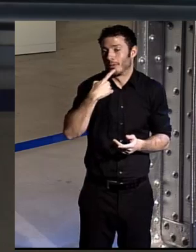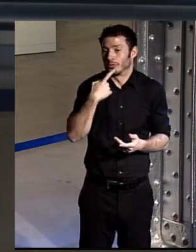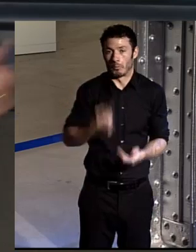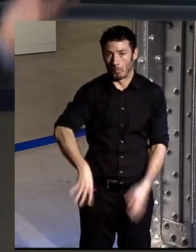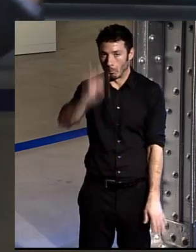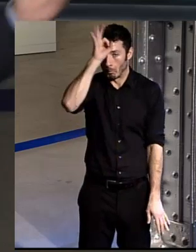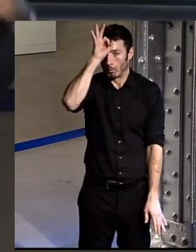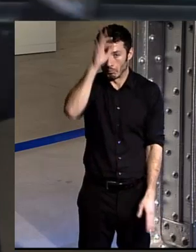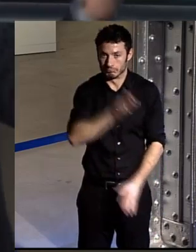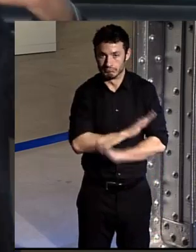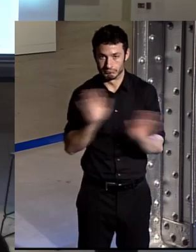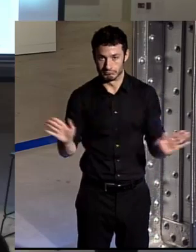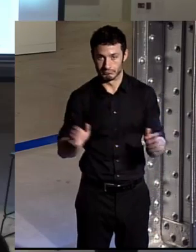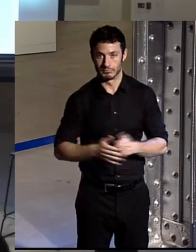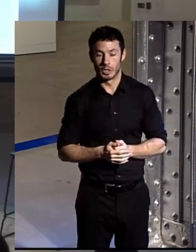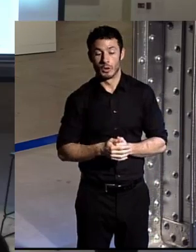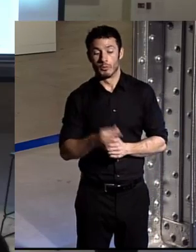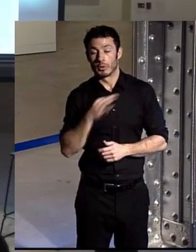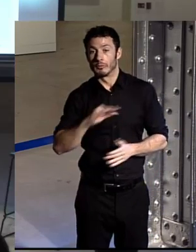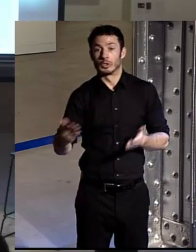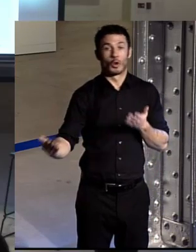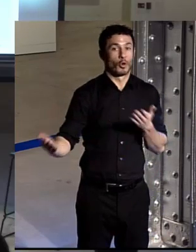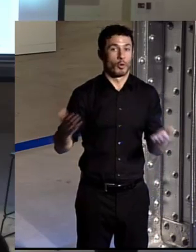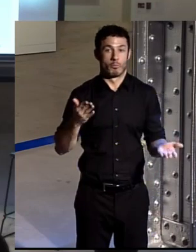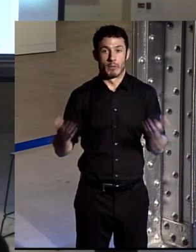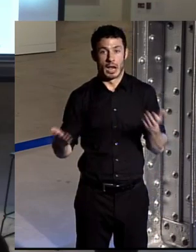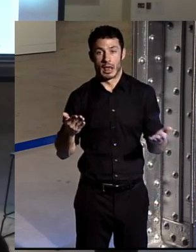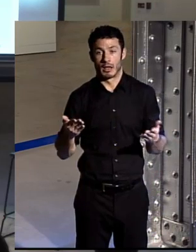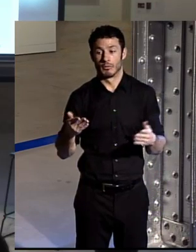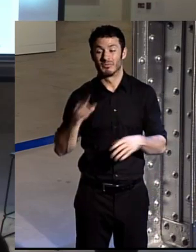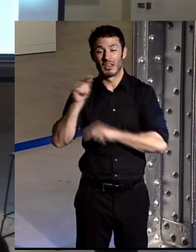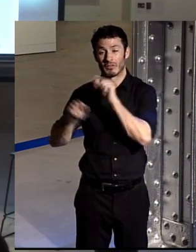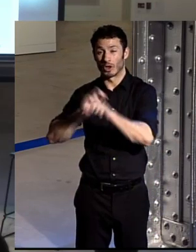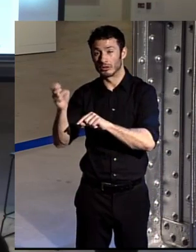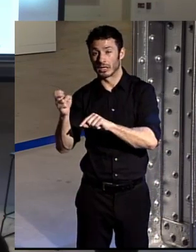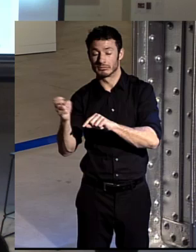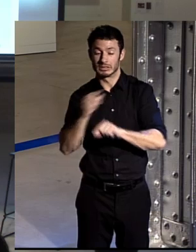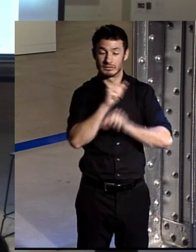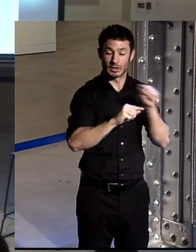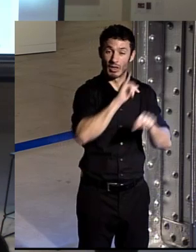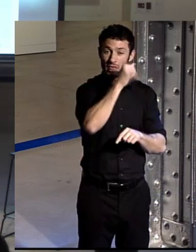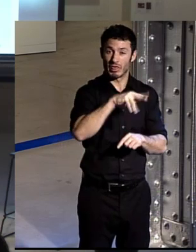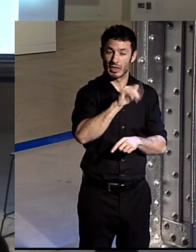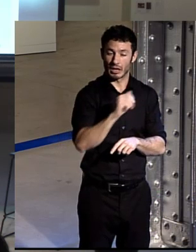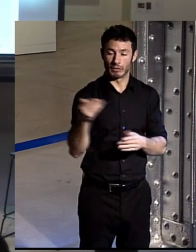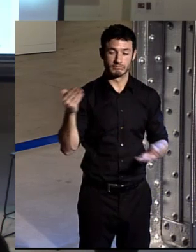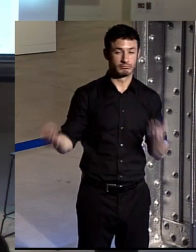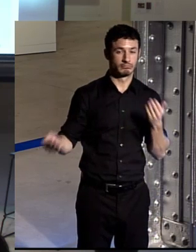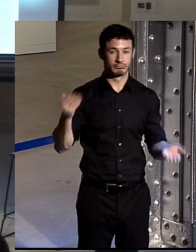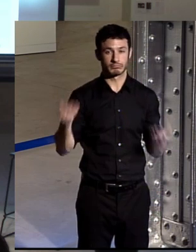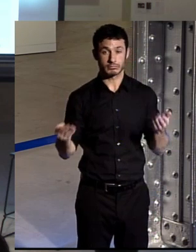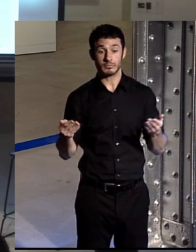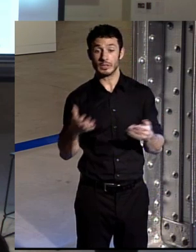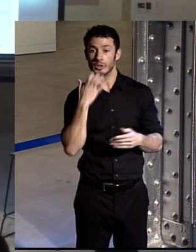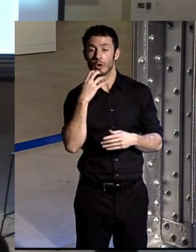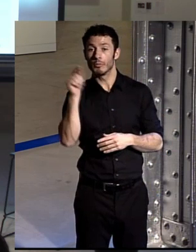sabemos. Pero podemos estimar, comparando con otras infecciones, qué ha pasado. Este virus, este mismo mosquito, el mosquito